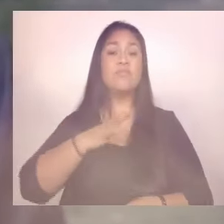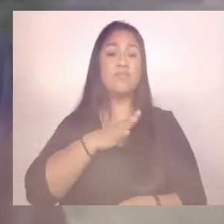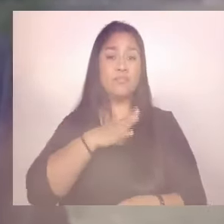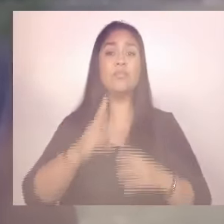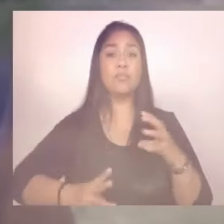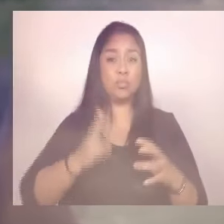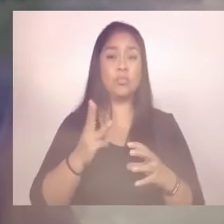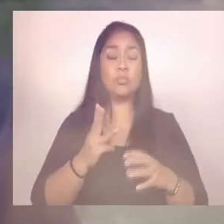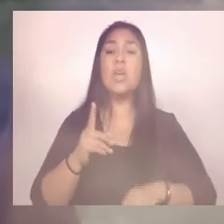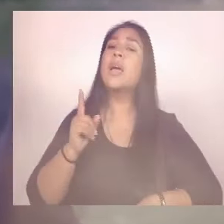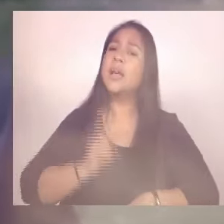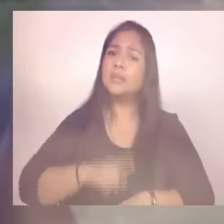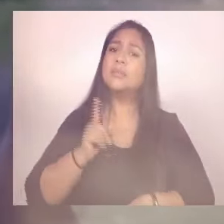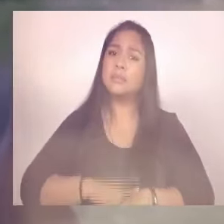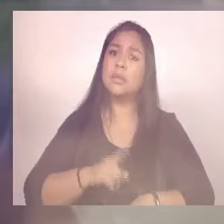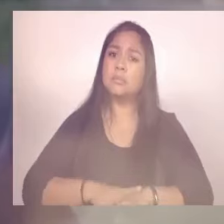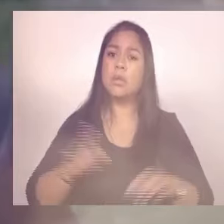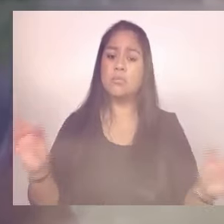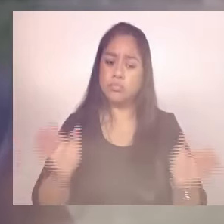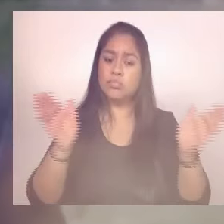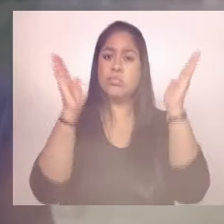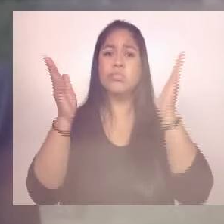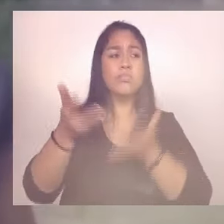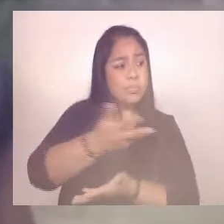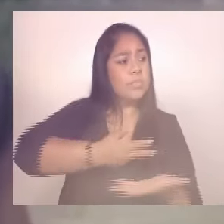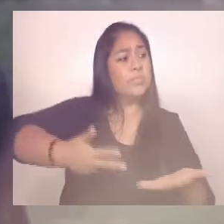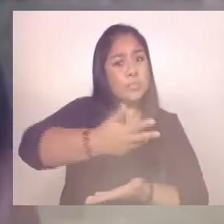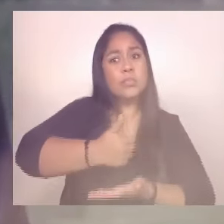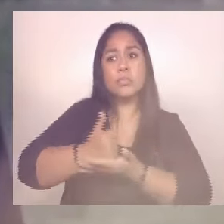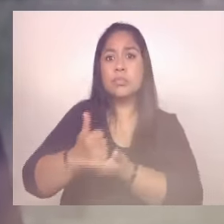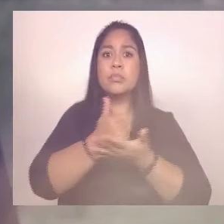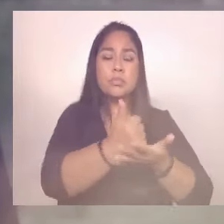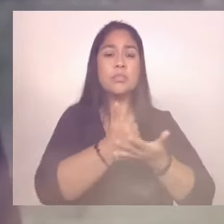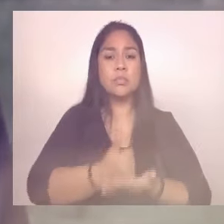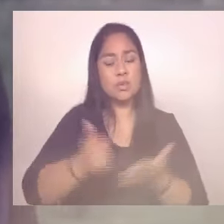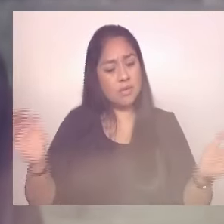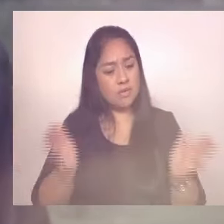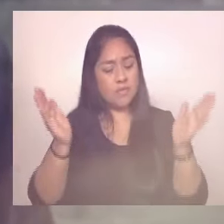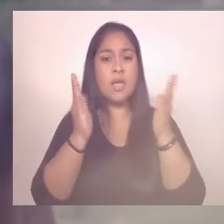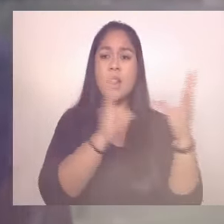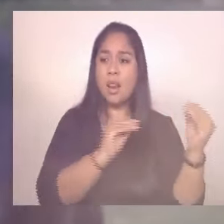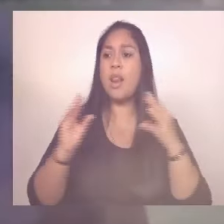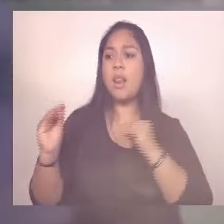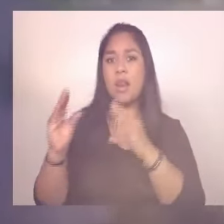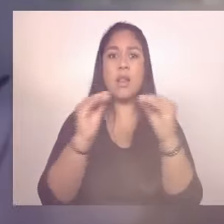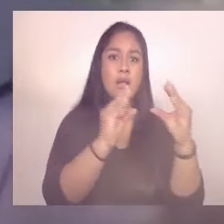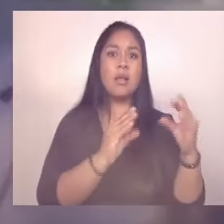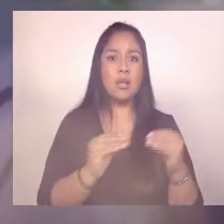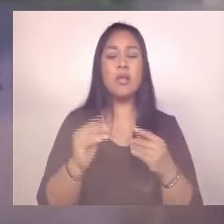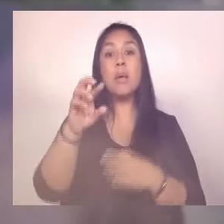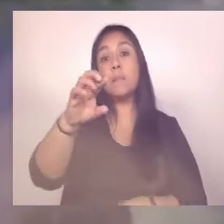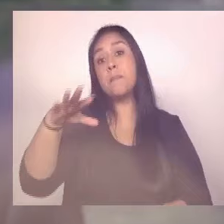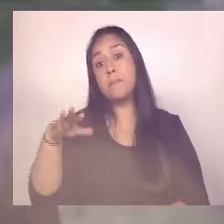planeta. Es tiempo de rescatar el multilateralismo, de revitalizar el diálogo para la